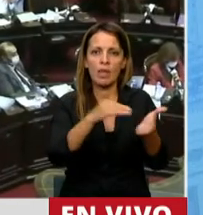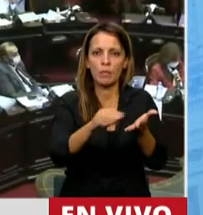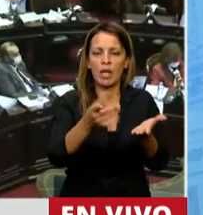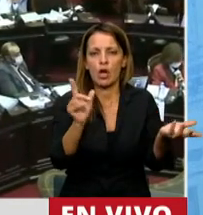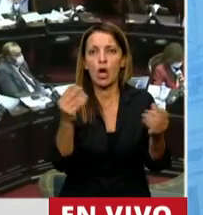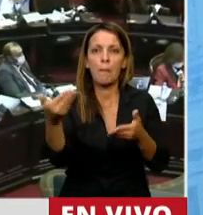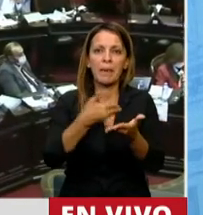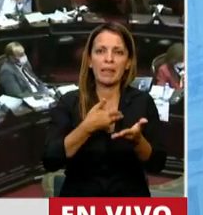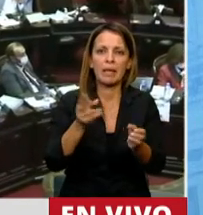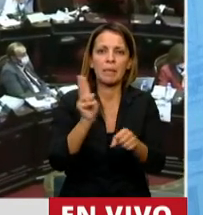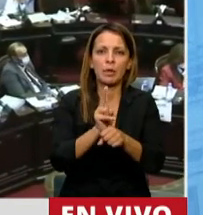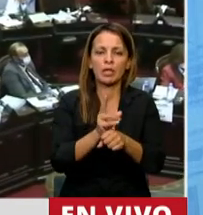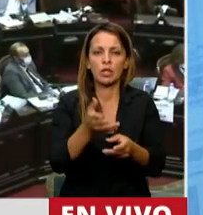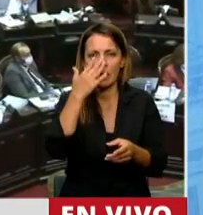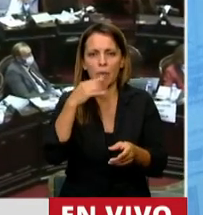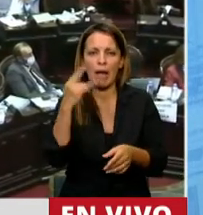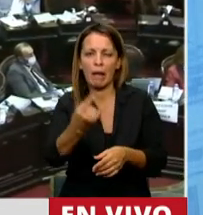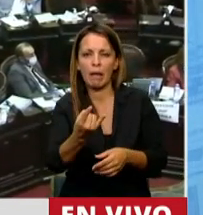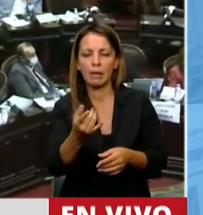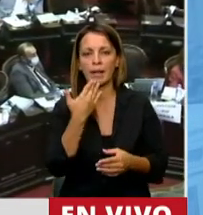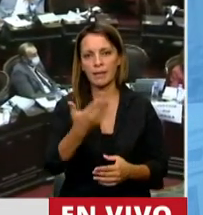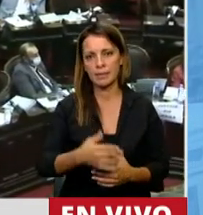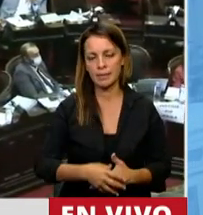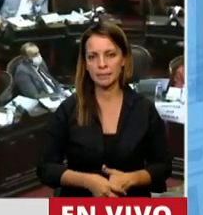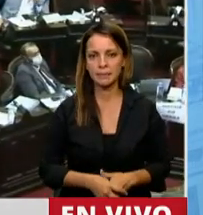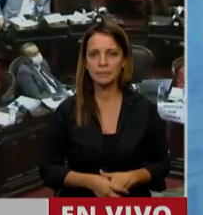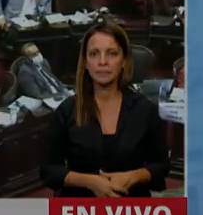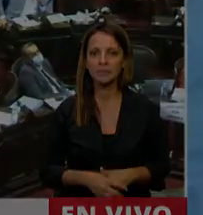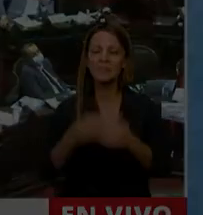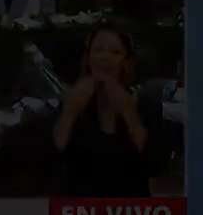protección y cuando no dice toda la verdad. Gracias, señora Presidenta. Gracias, diputado.